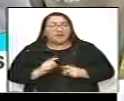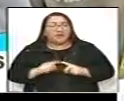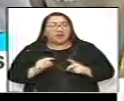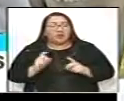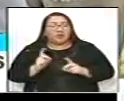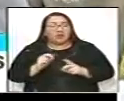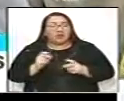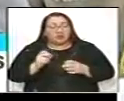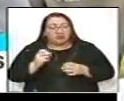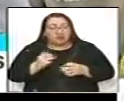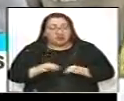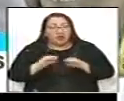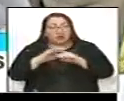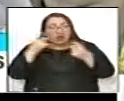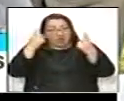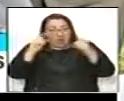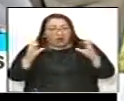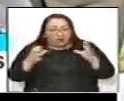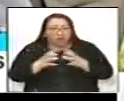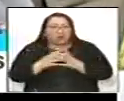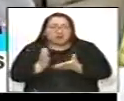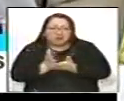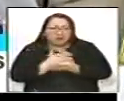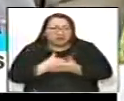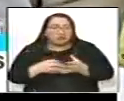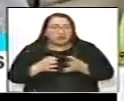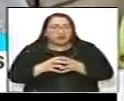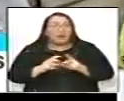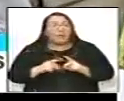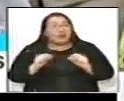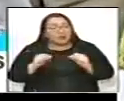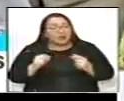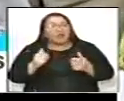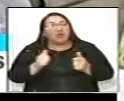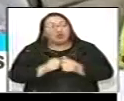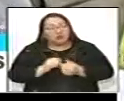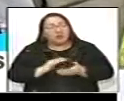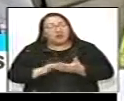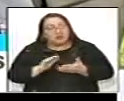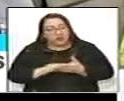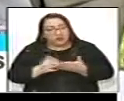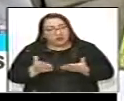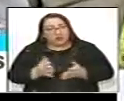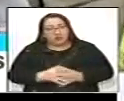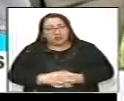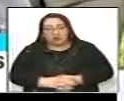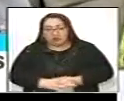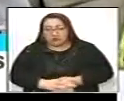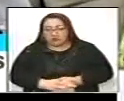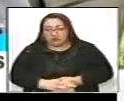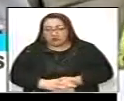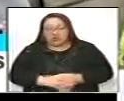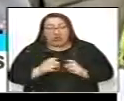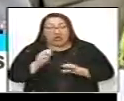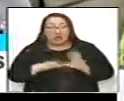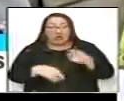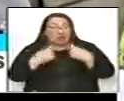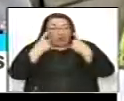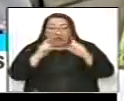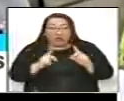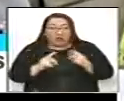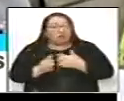acuerdos de consenso, pero sí de consentimiento. Es decir, aunque no estemos de acuerdo en